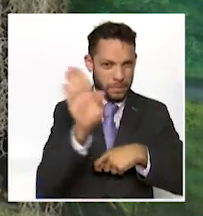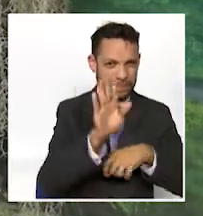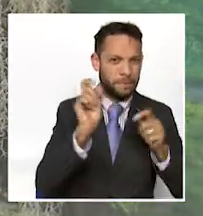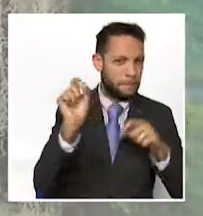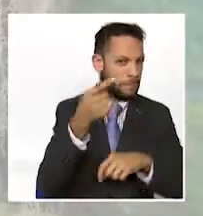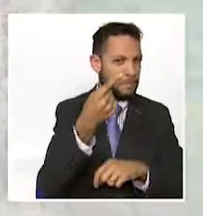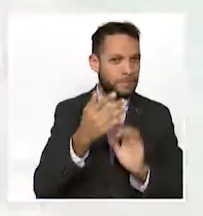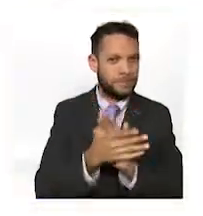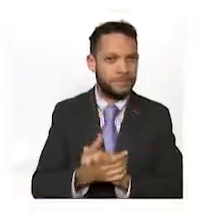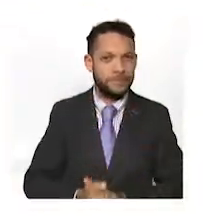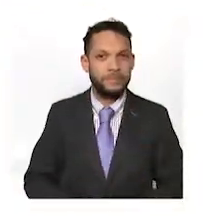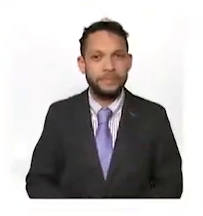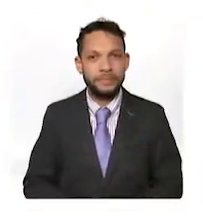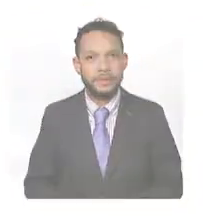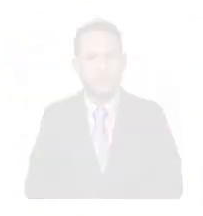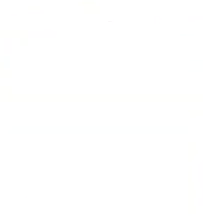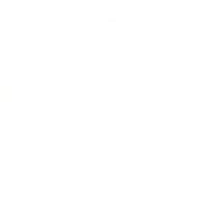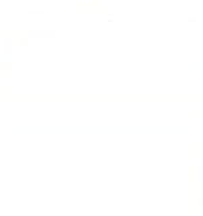comerciales.